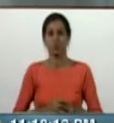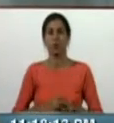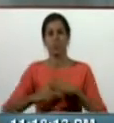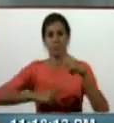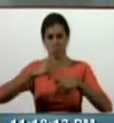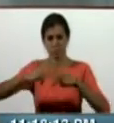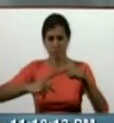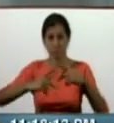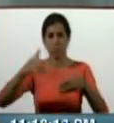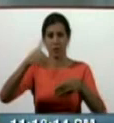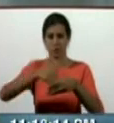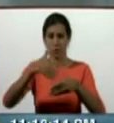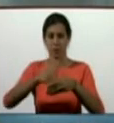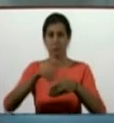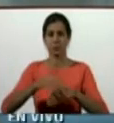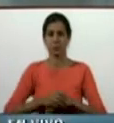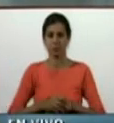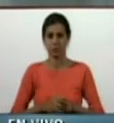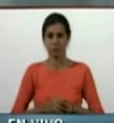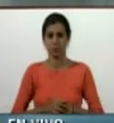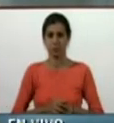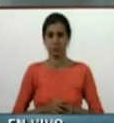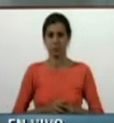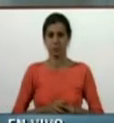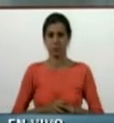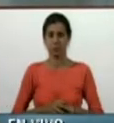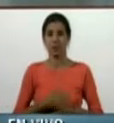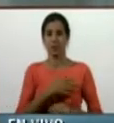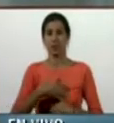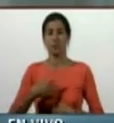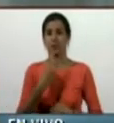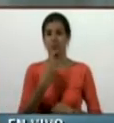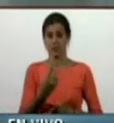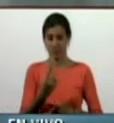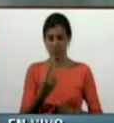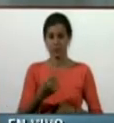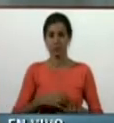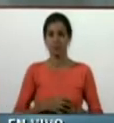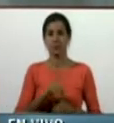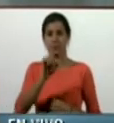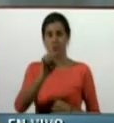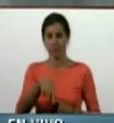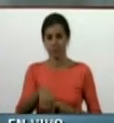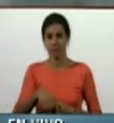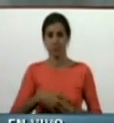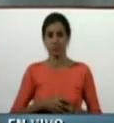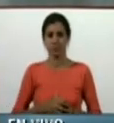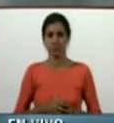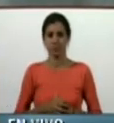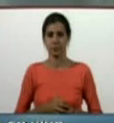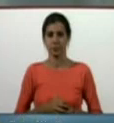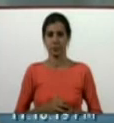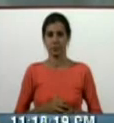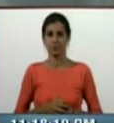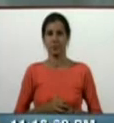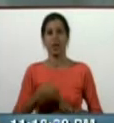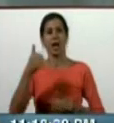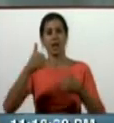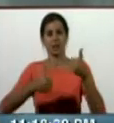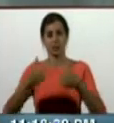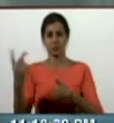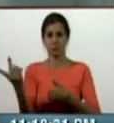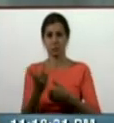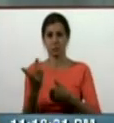proceso electoral. Queremos decirles también a los candidatos, a